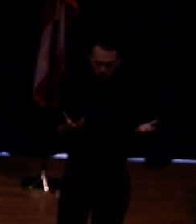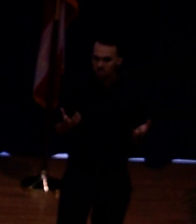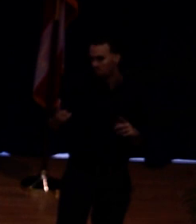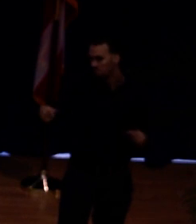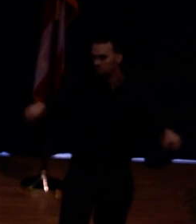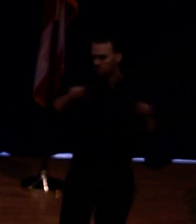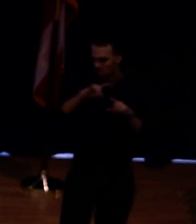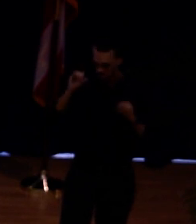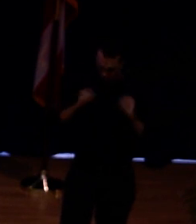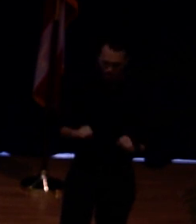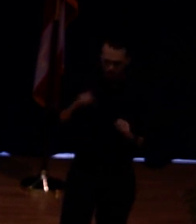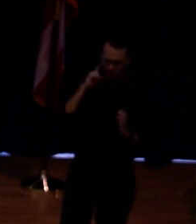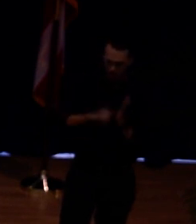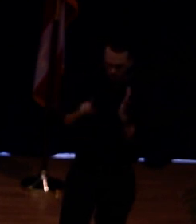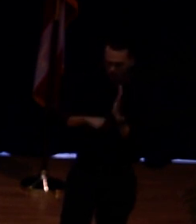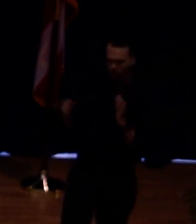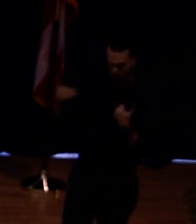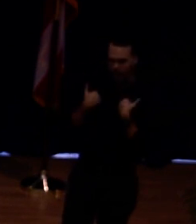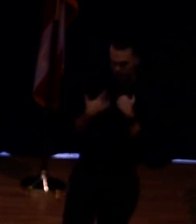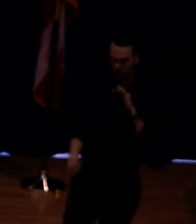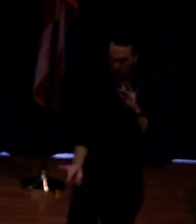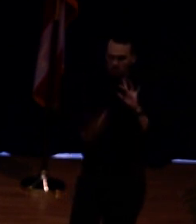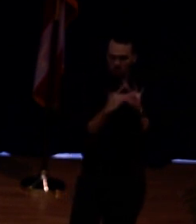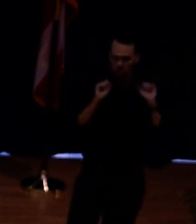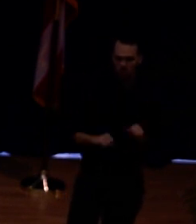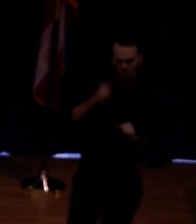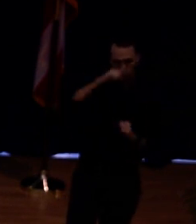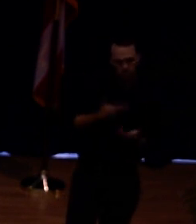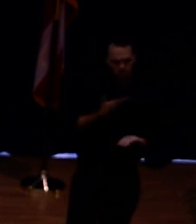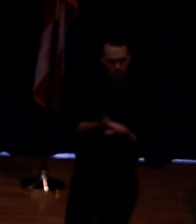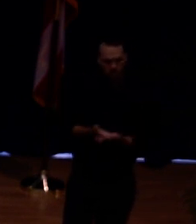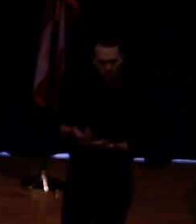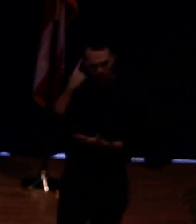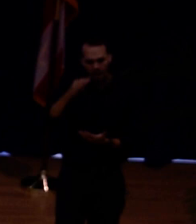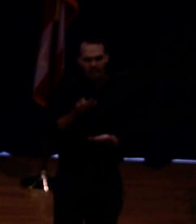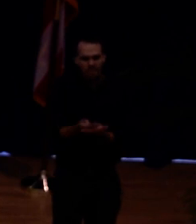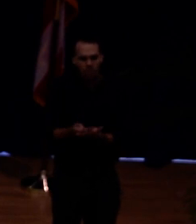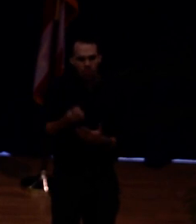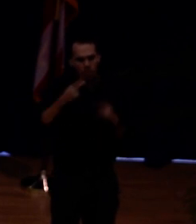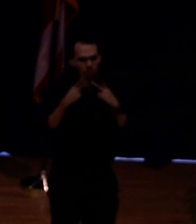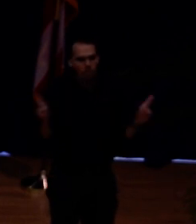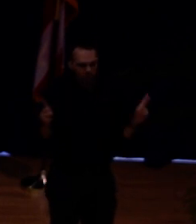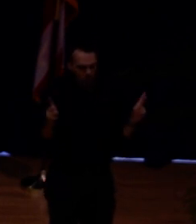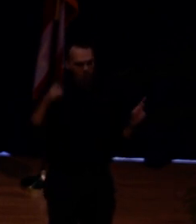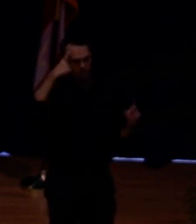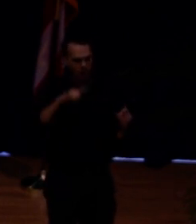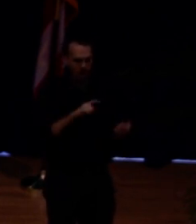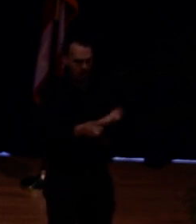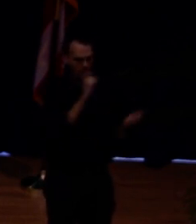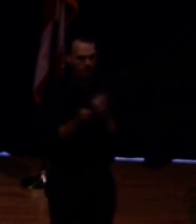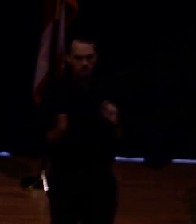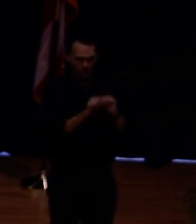Pueden buscar ese estudio también. Y una de las cosas que nosotros insistimos es la utilización de fondos públicos para transformar